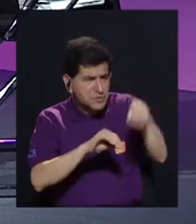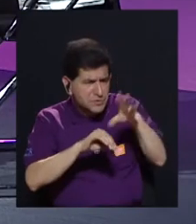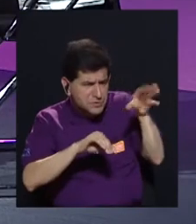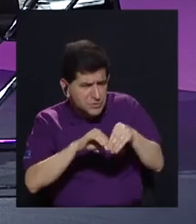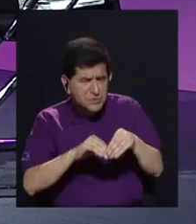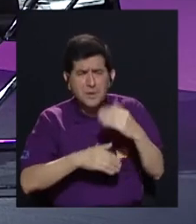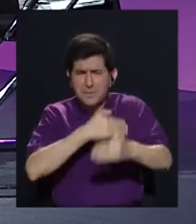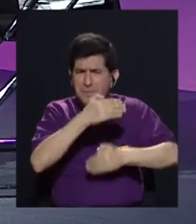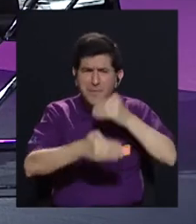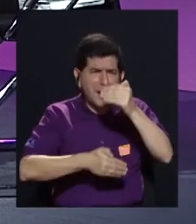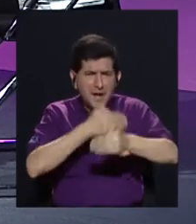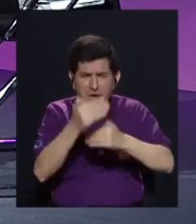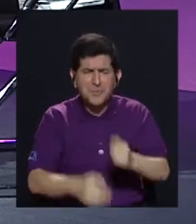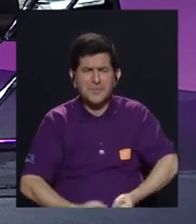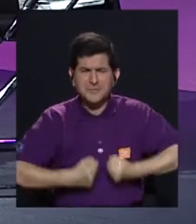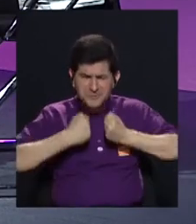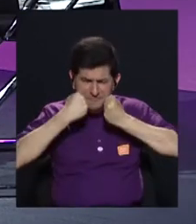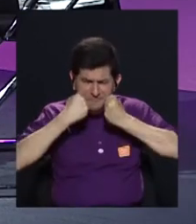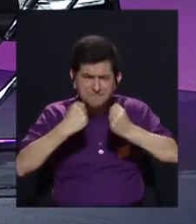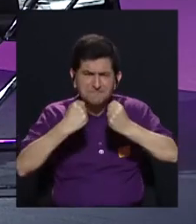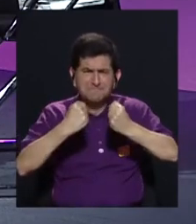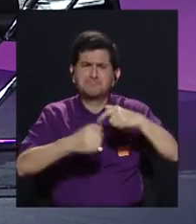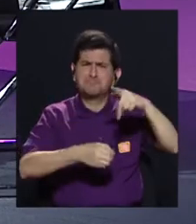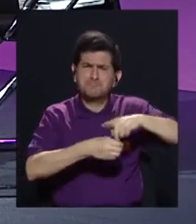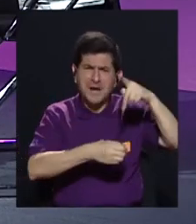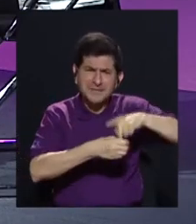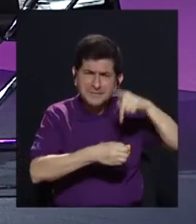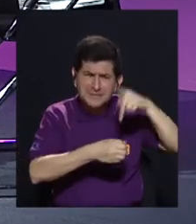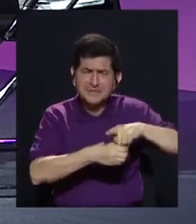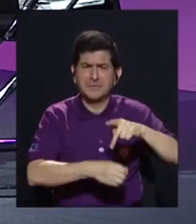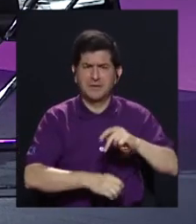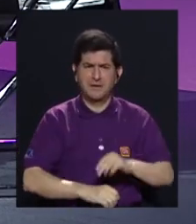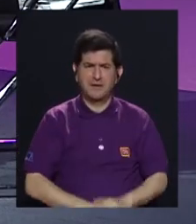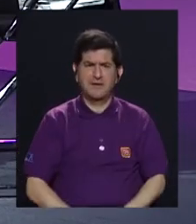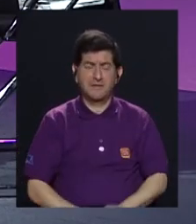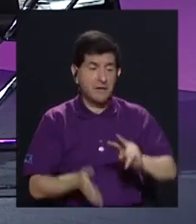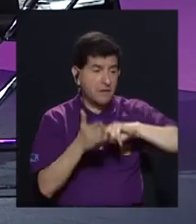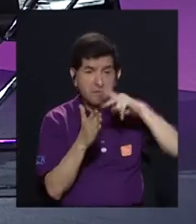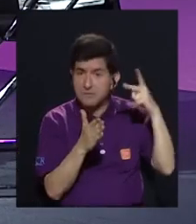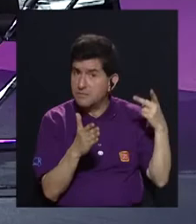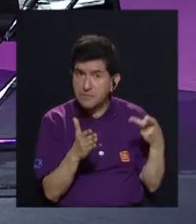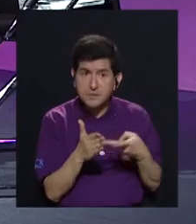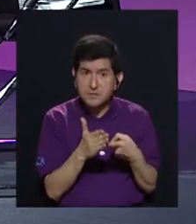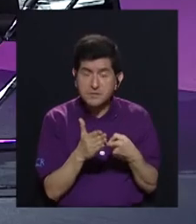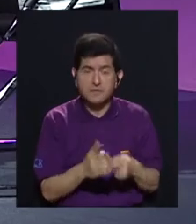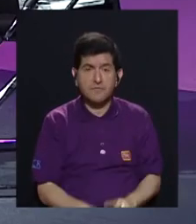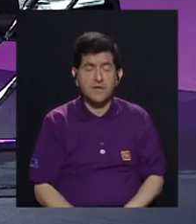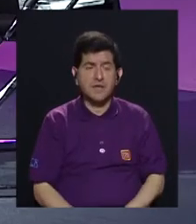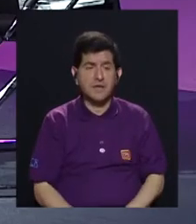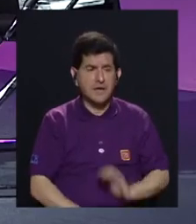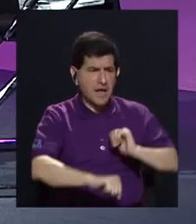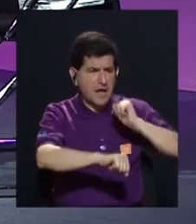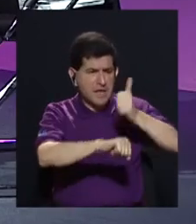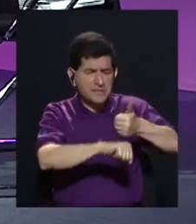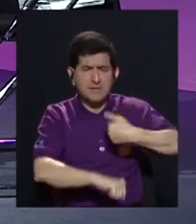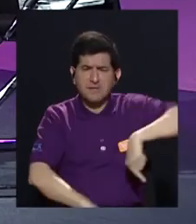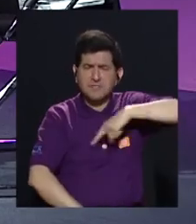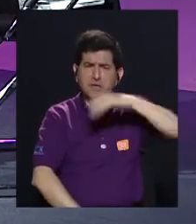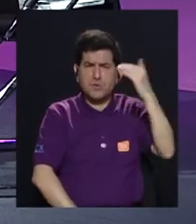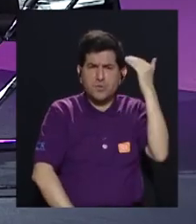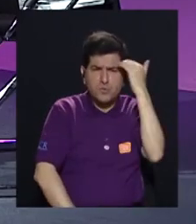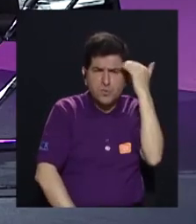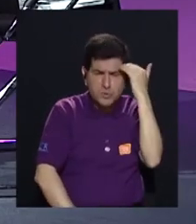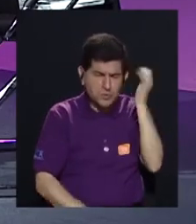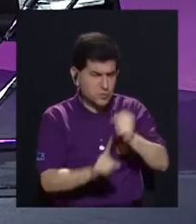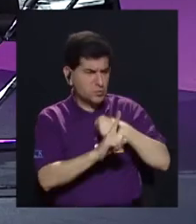proceso mucho más agresivo de participación en términos de colocar nuestros saberes para